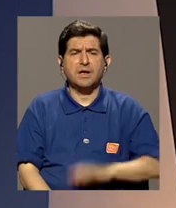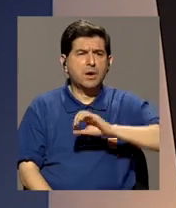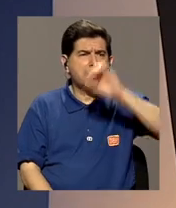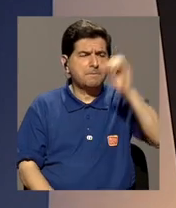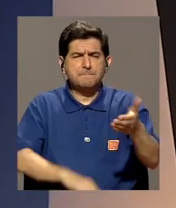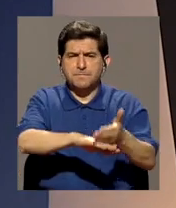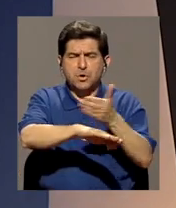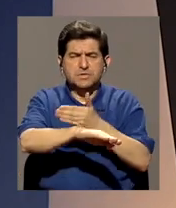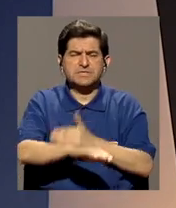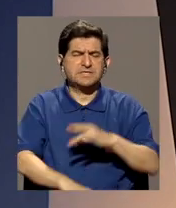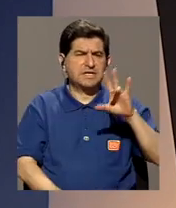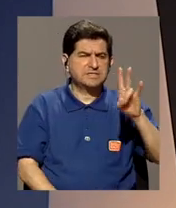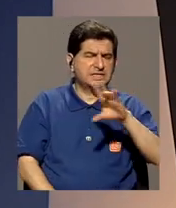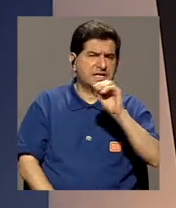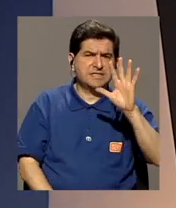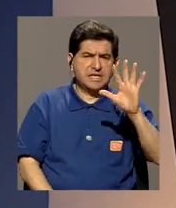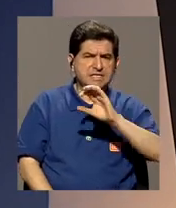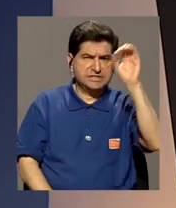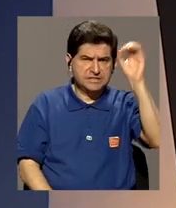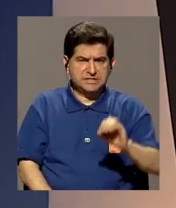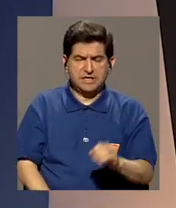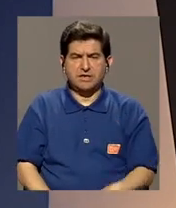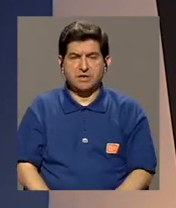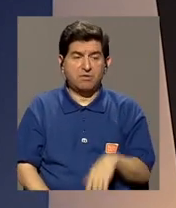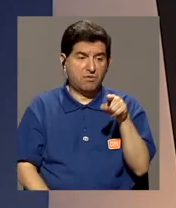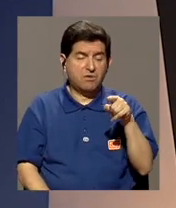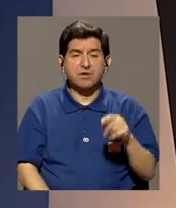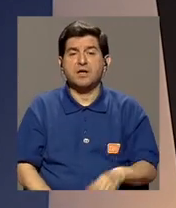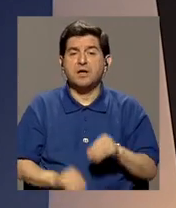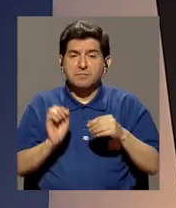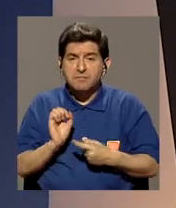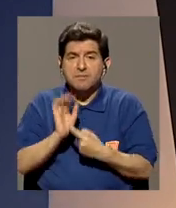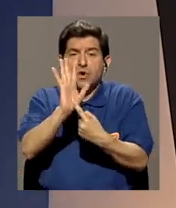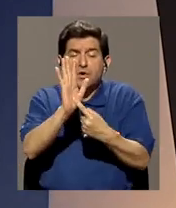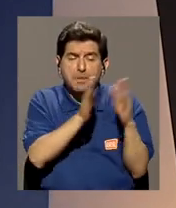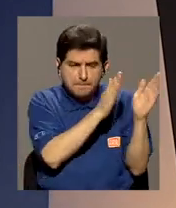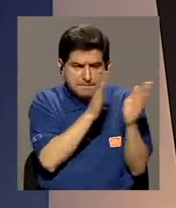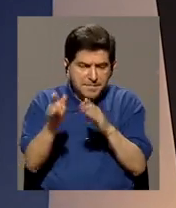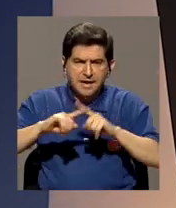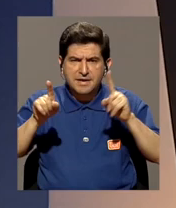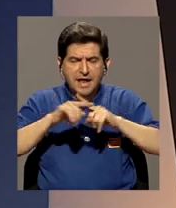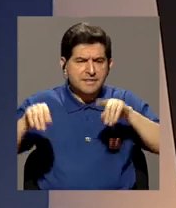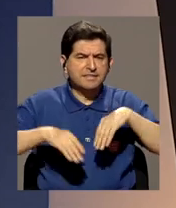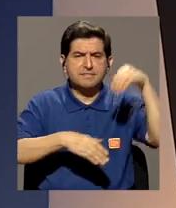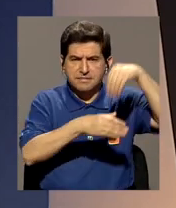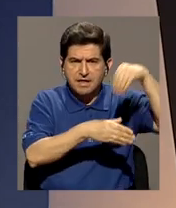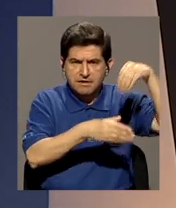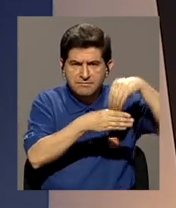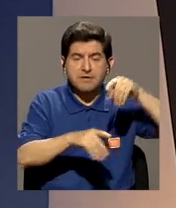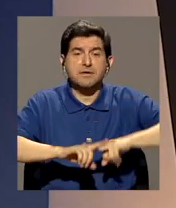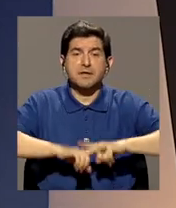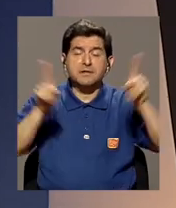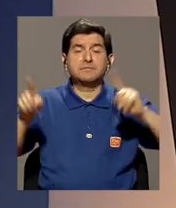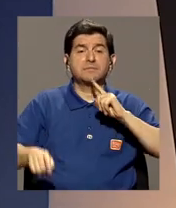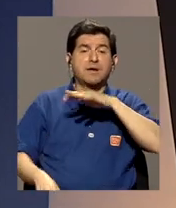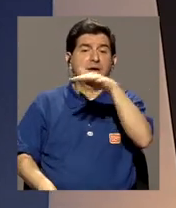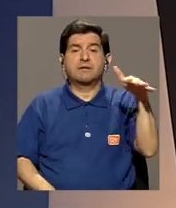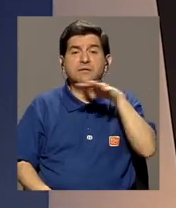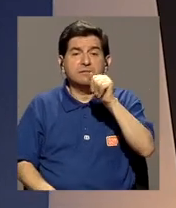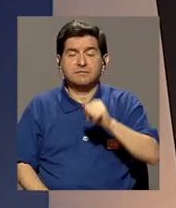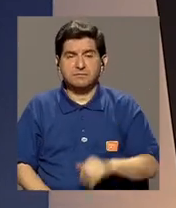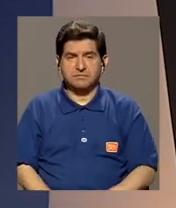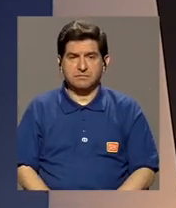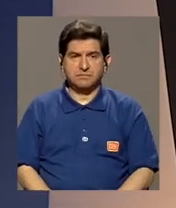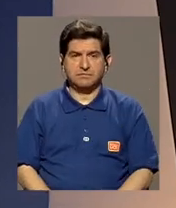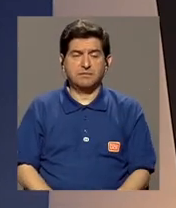tasas de crecimiento del 7 y el 5 por ciento y con base en esas proyecciones se planearon una serie de inversiones pero la realidad es